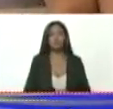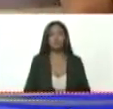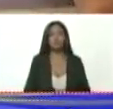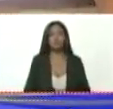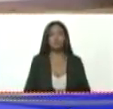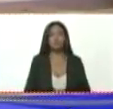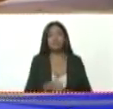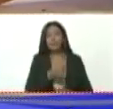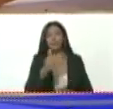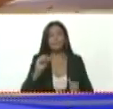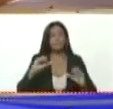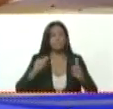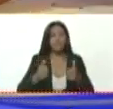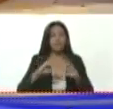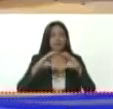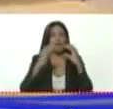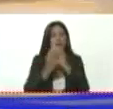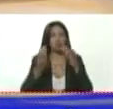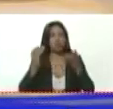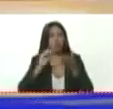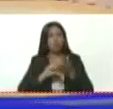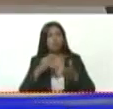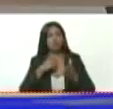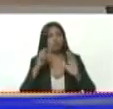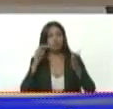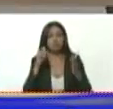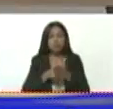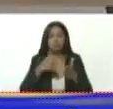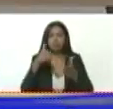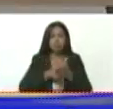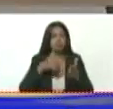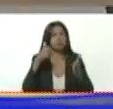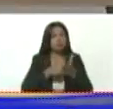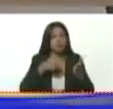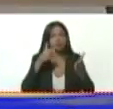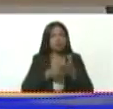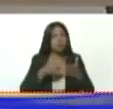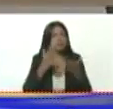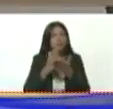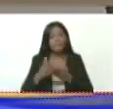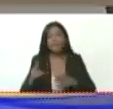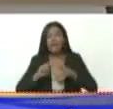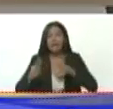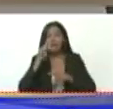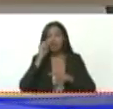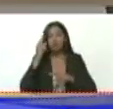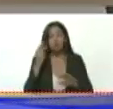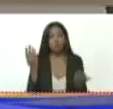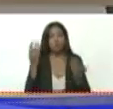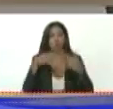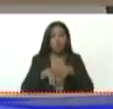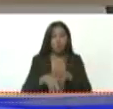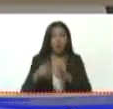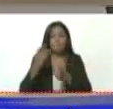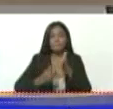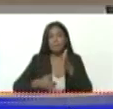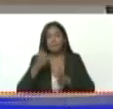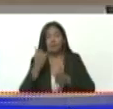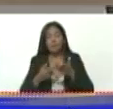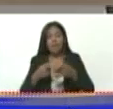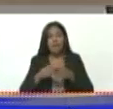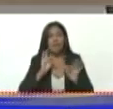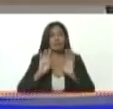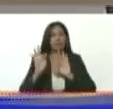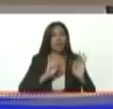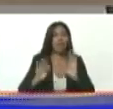Cada vez que inicia clases, yo insisto mucho, el niño, la niña que se incorpora al teatro,